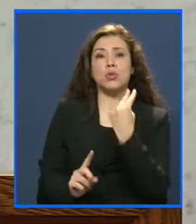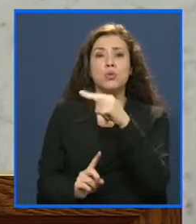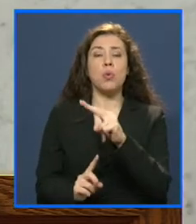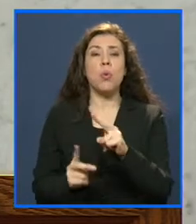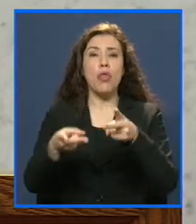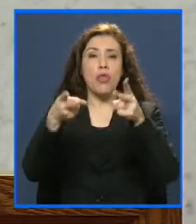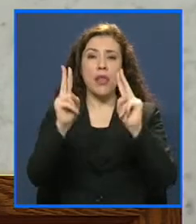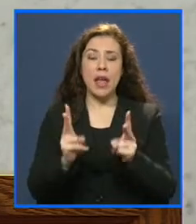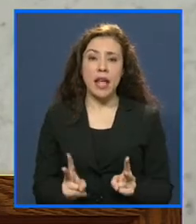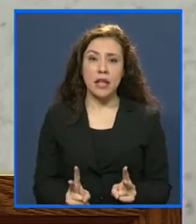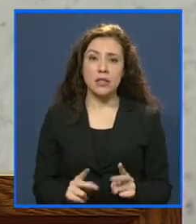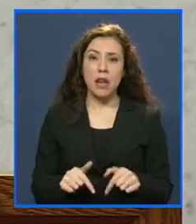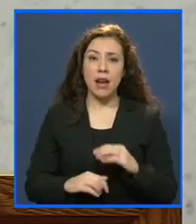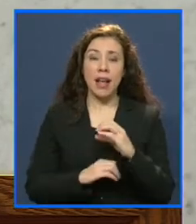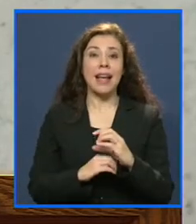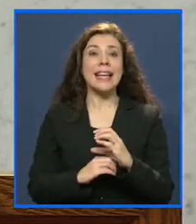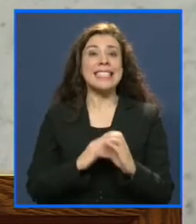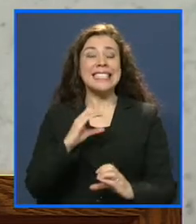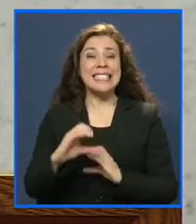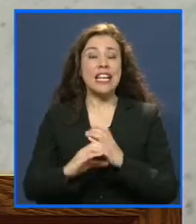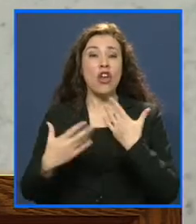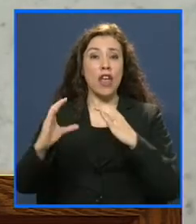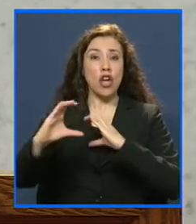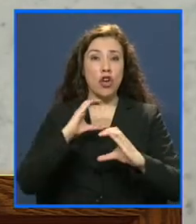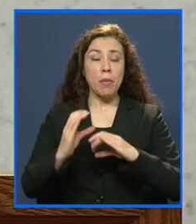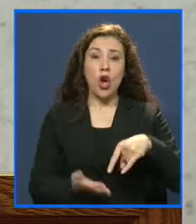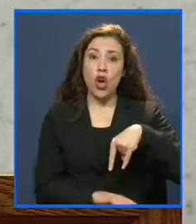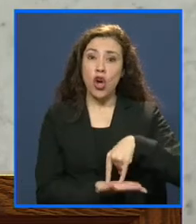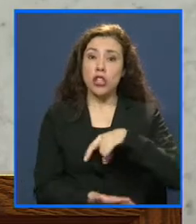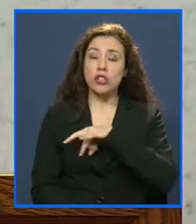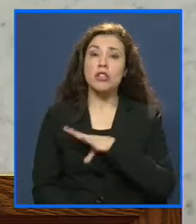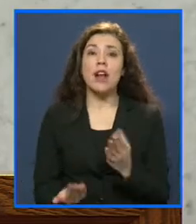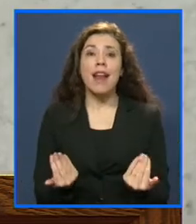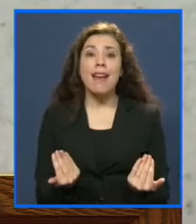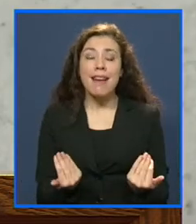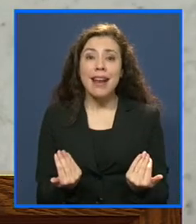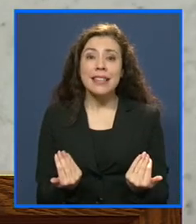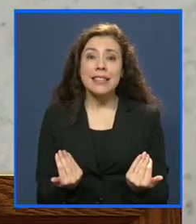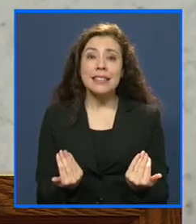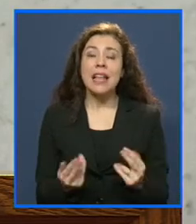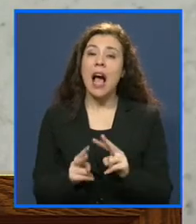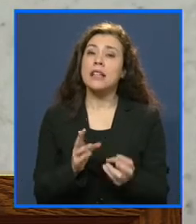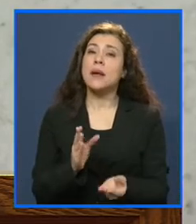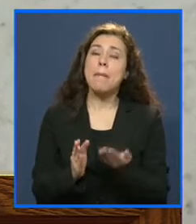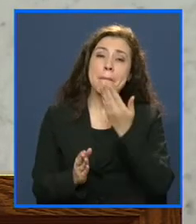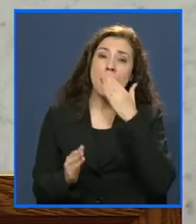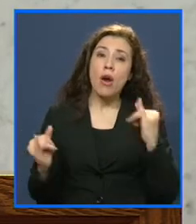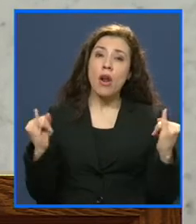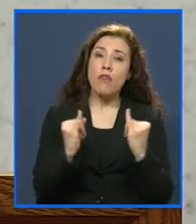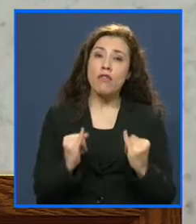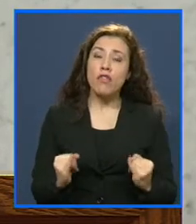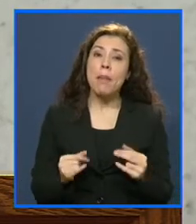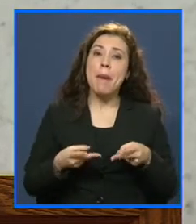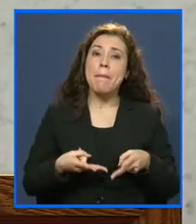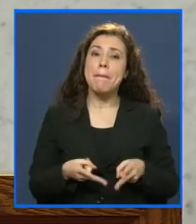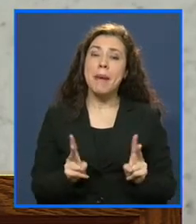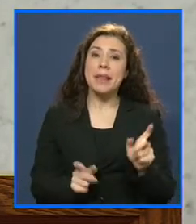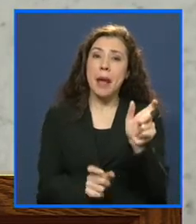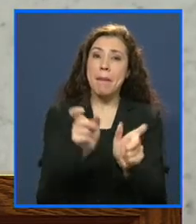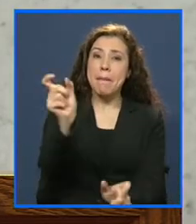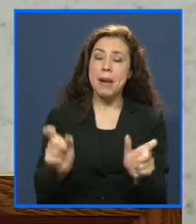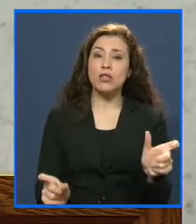en pleno siglo de las comunicaciones el congreso chileno necesita adoptar nuevos y mejores mecanismos que permitan a las personas